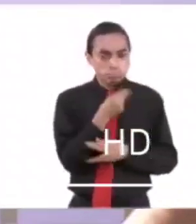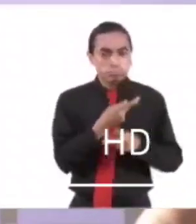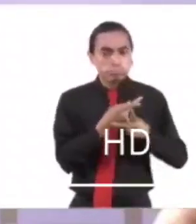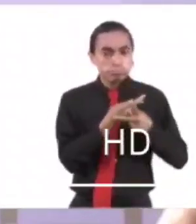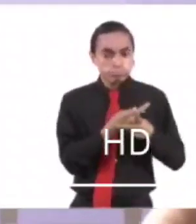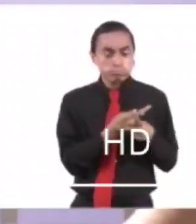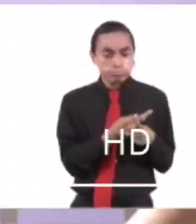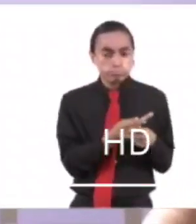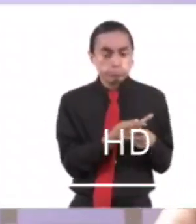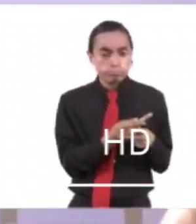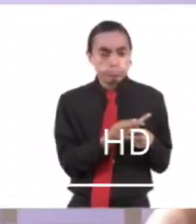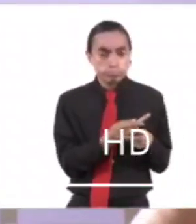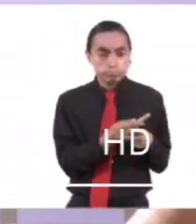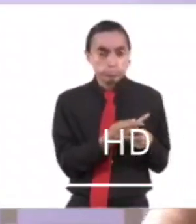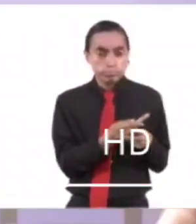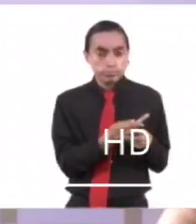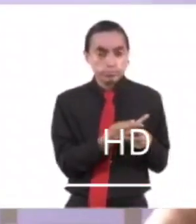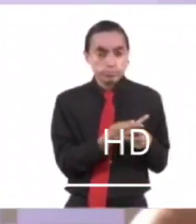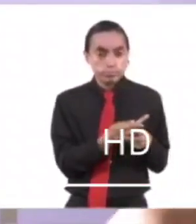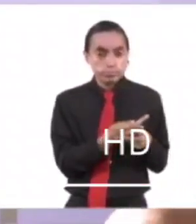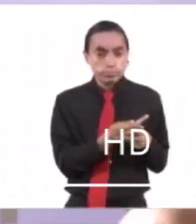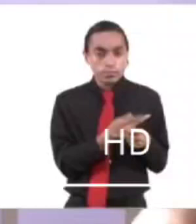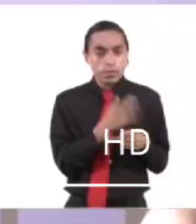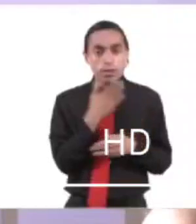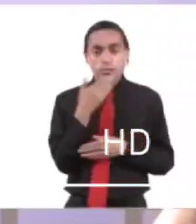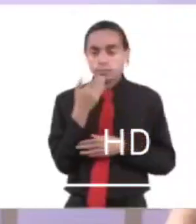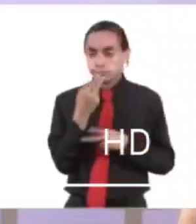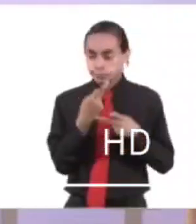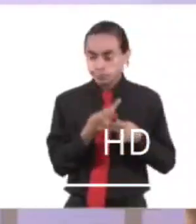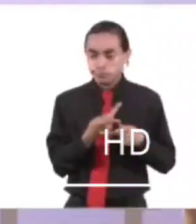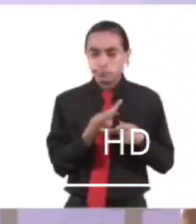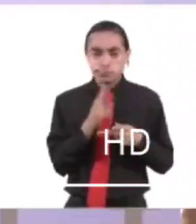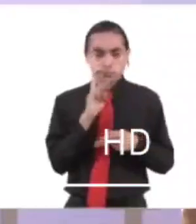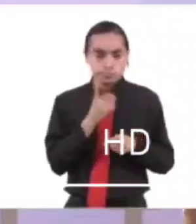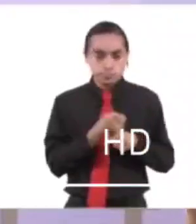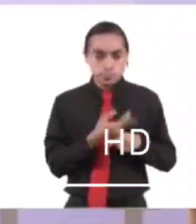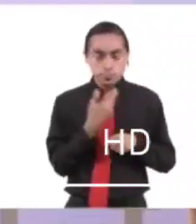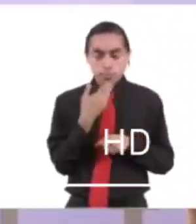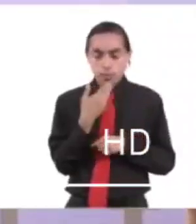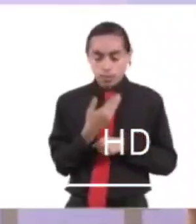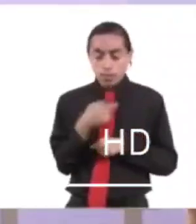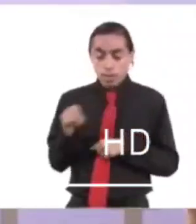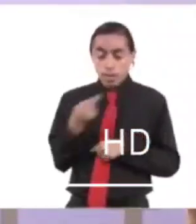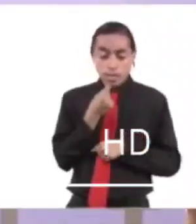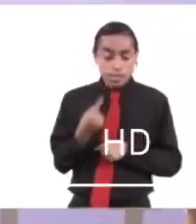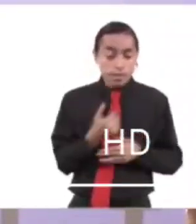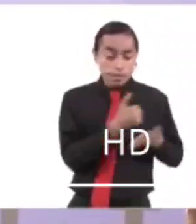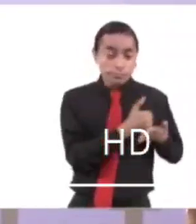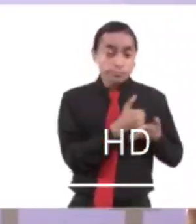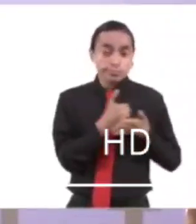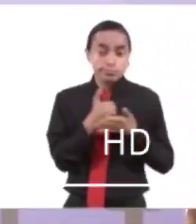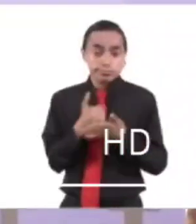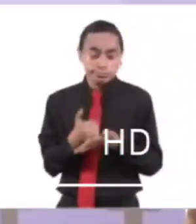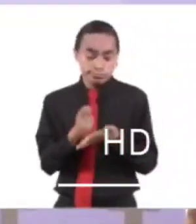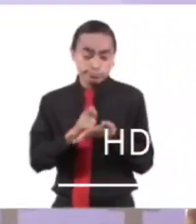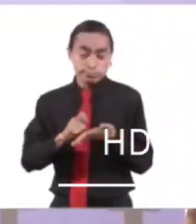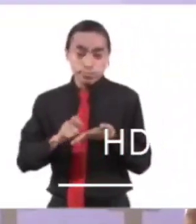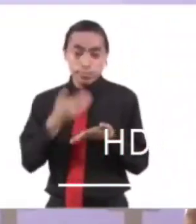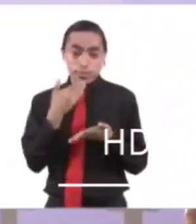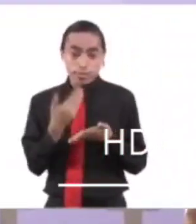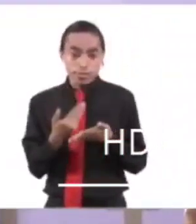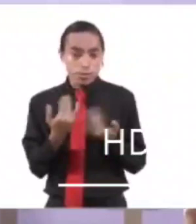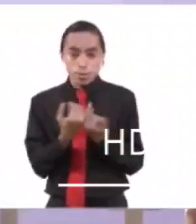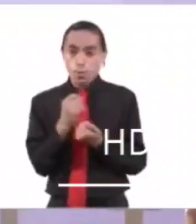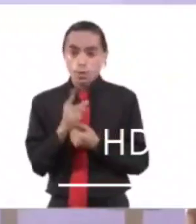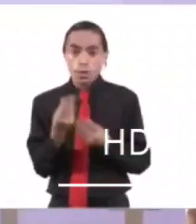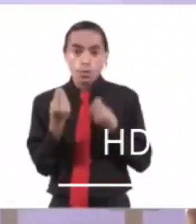pacientemente y con toda la decisión y voluntad, le ayudó a la niña a resolver su problema. Y así muchos